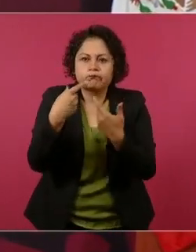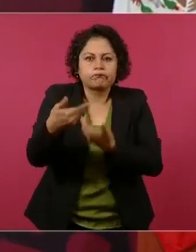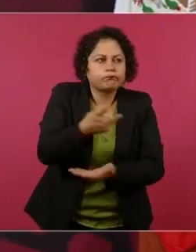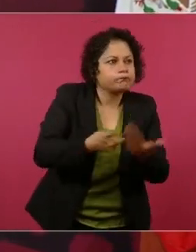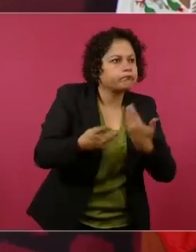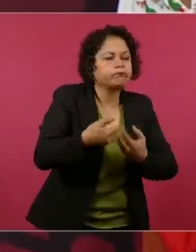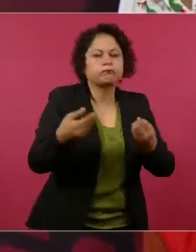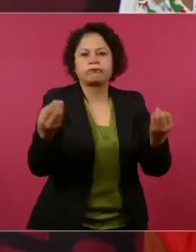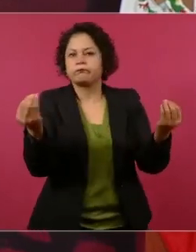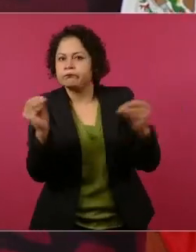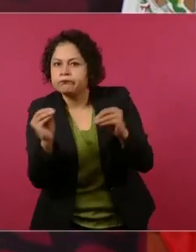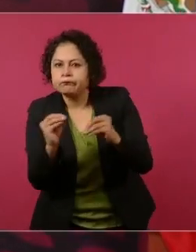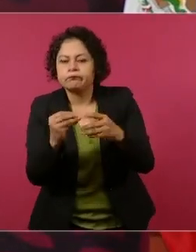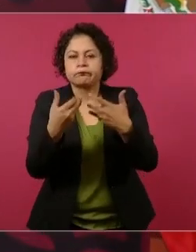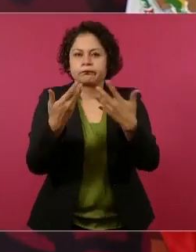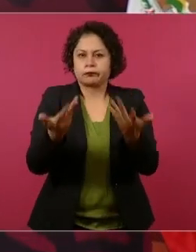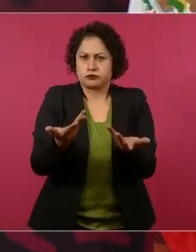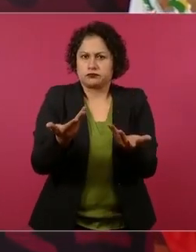ejercer el derecho a disentir.